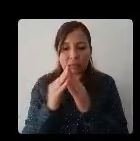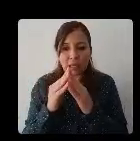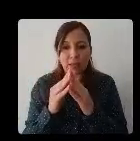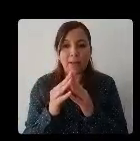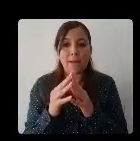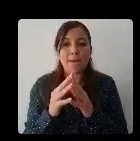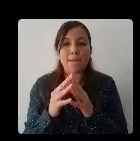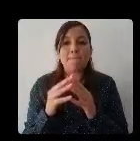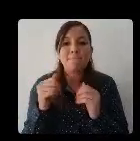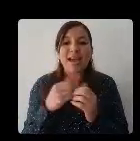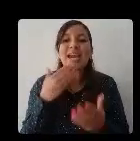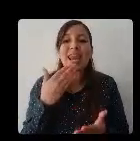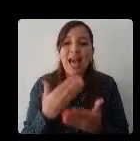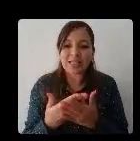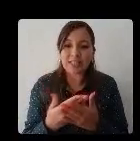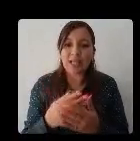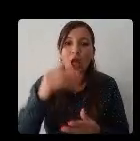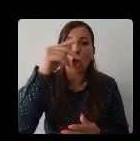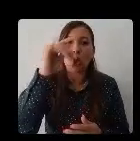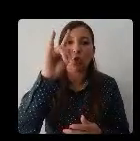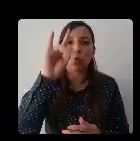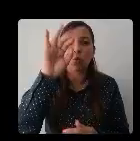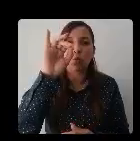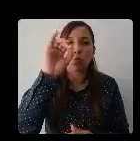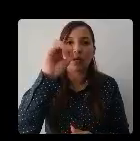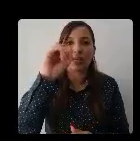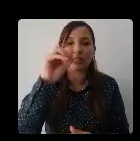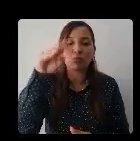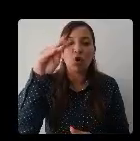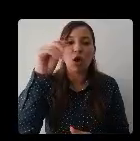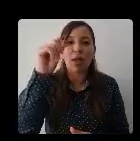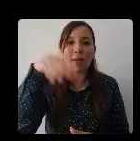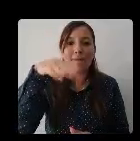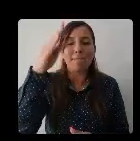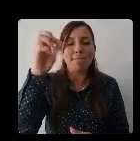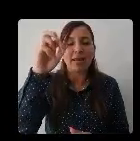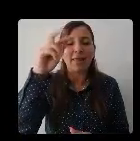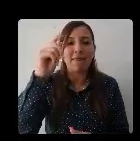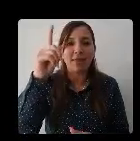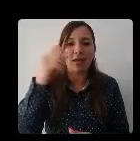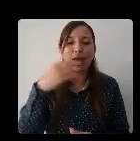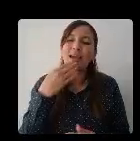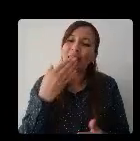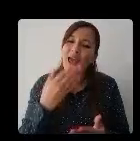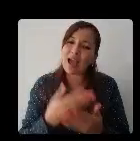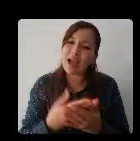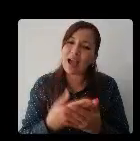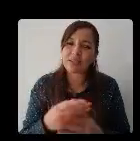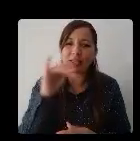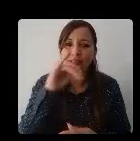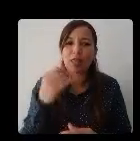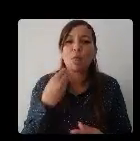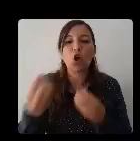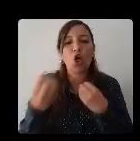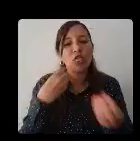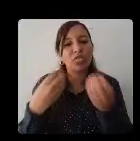Qué alegría sería que hayan podido implementar todas ellas, esos servicios y mejoras al hospedaje. Algo también